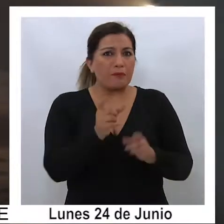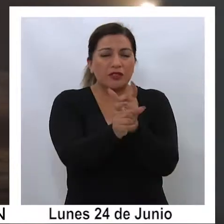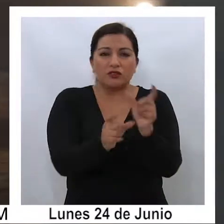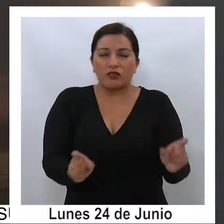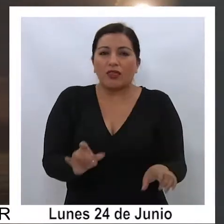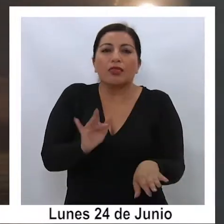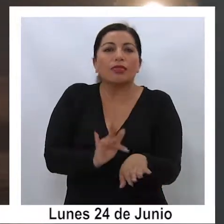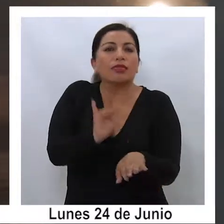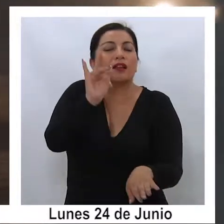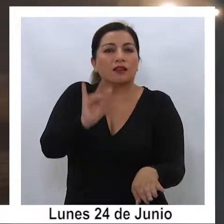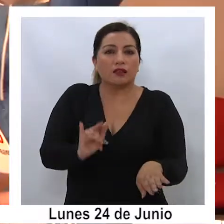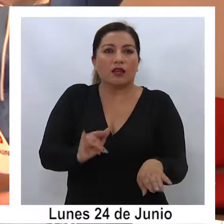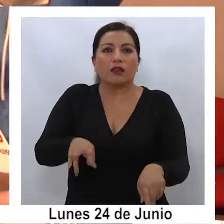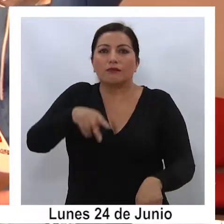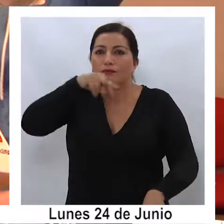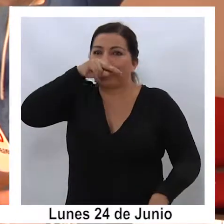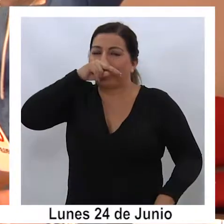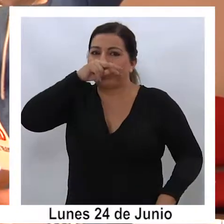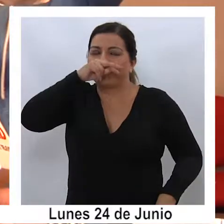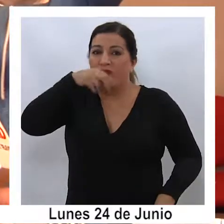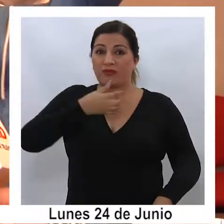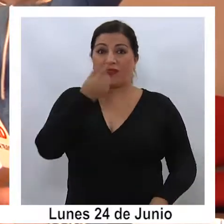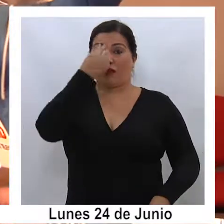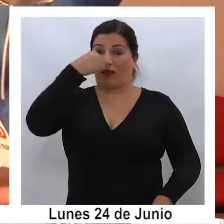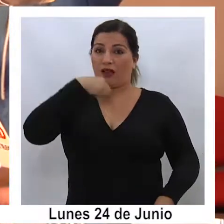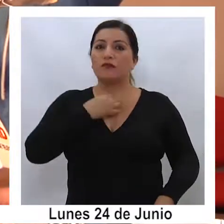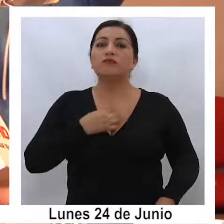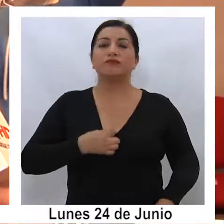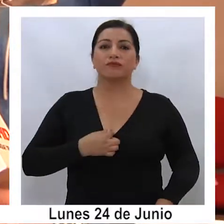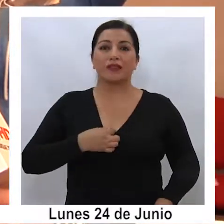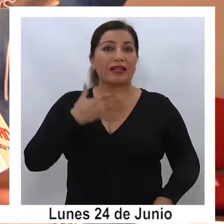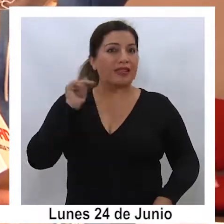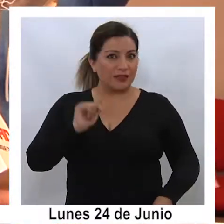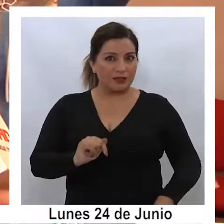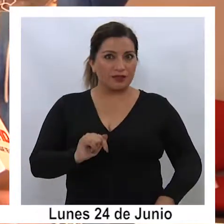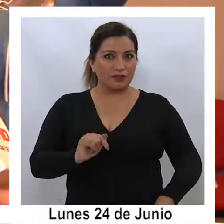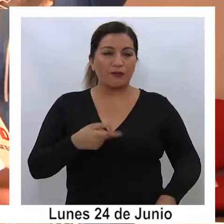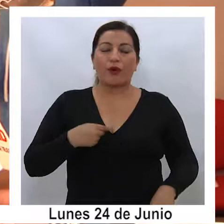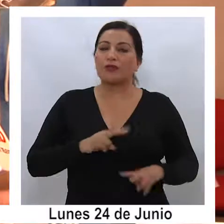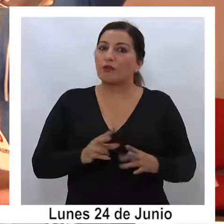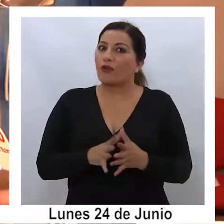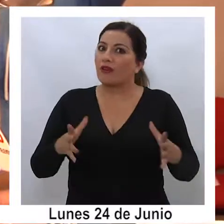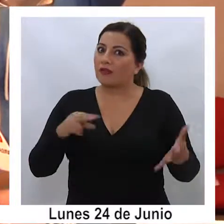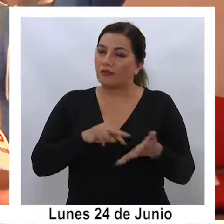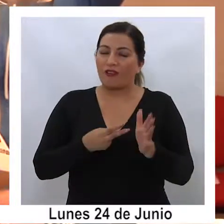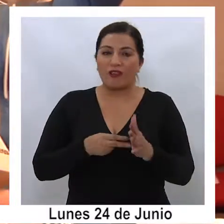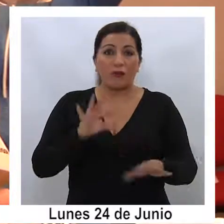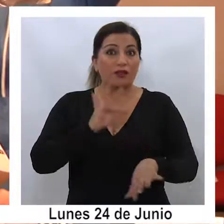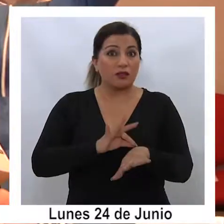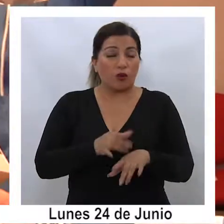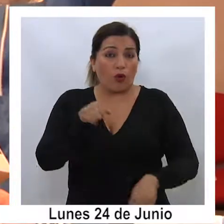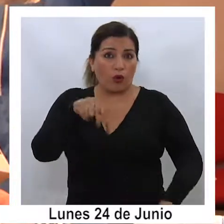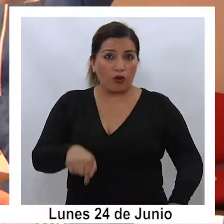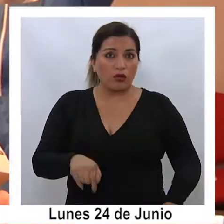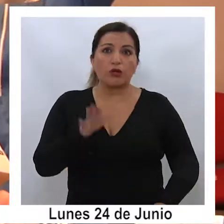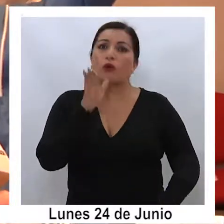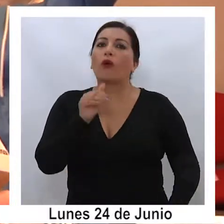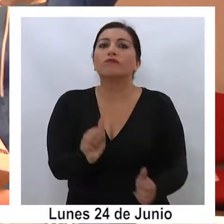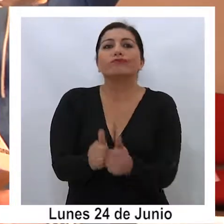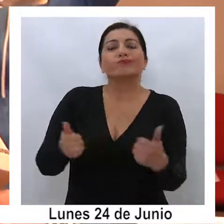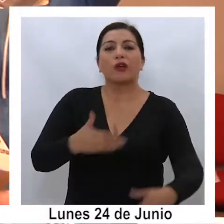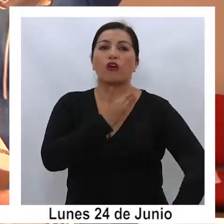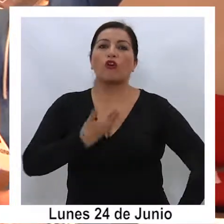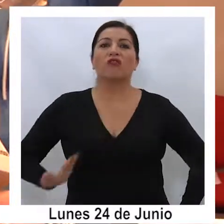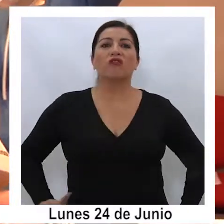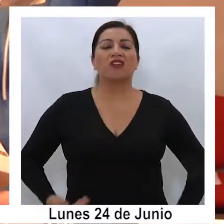muy sensible a su vía respiratoria, tanto aérea alta como baja, puede generar grandes problemas en la salud. Y hoy en día ninguna autoridad del